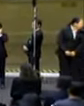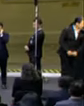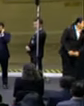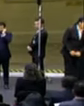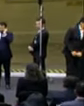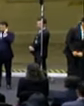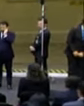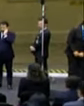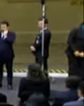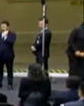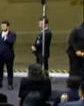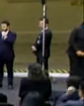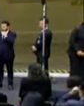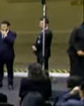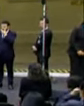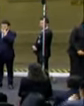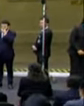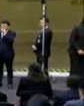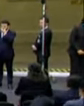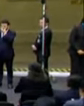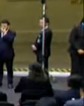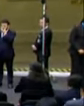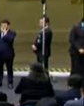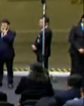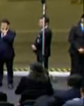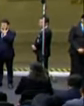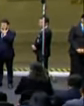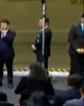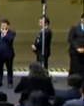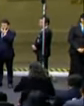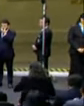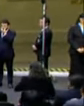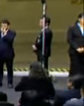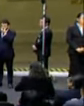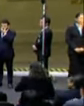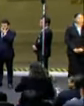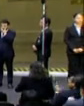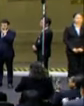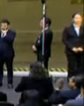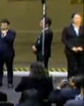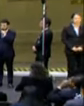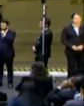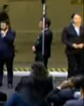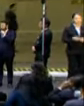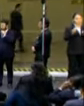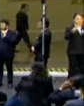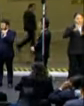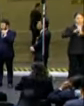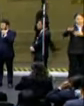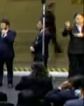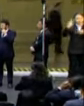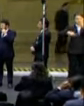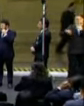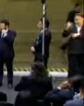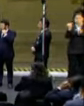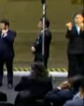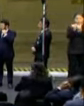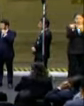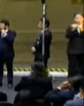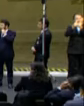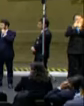Muchas gracias a todas y a todos, primero por venir, pero también por quedarse, porque sabemos que no es la hora